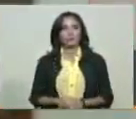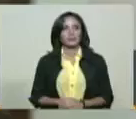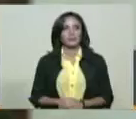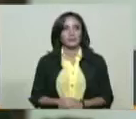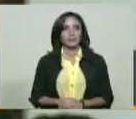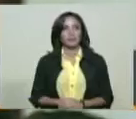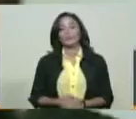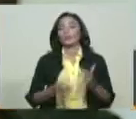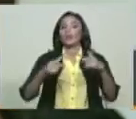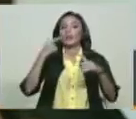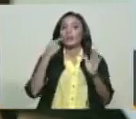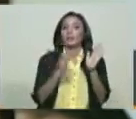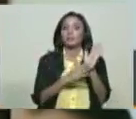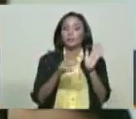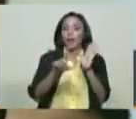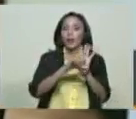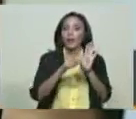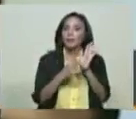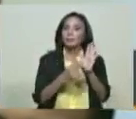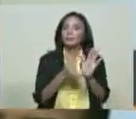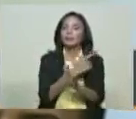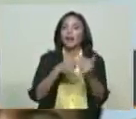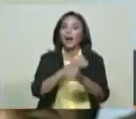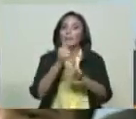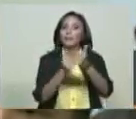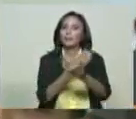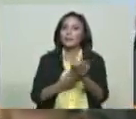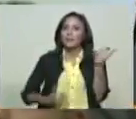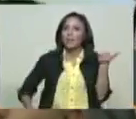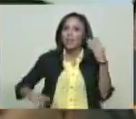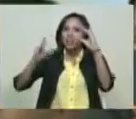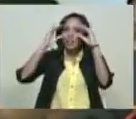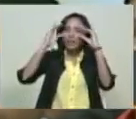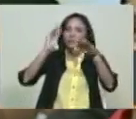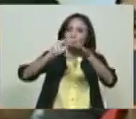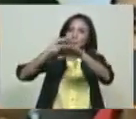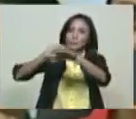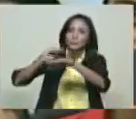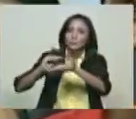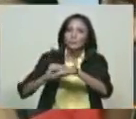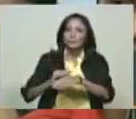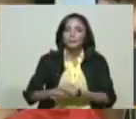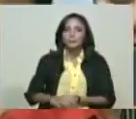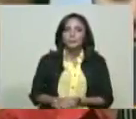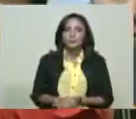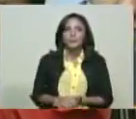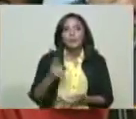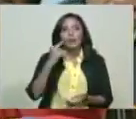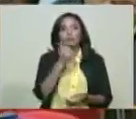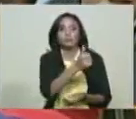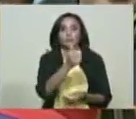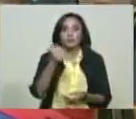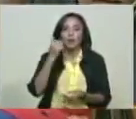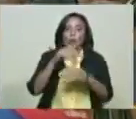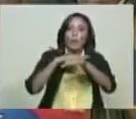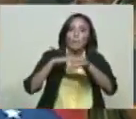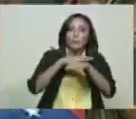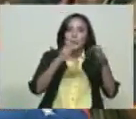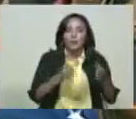aquí están los principios compañeras vicepresidente ejecutiva de presidentes de gobierno ministros de ministros